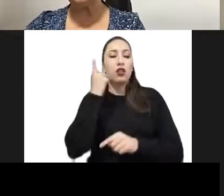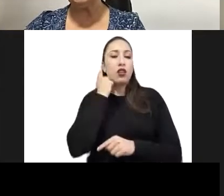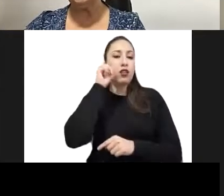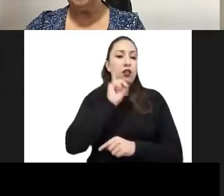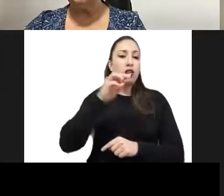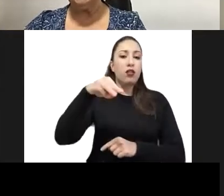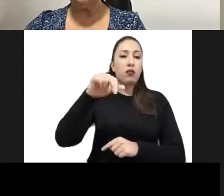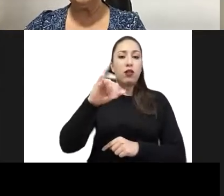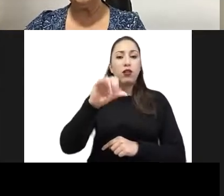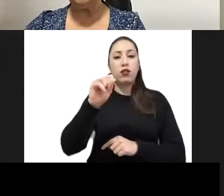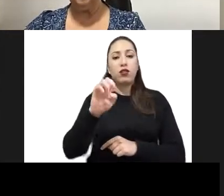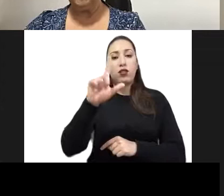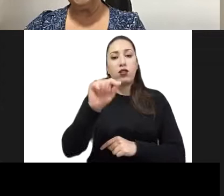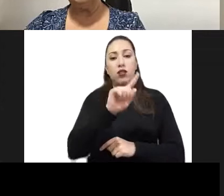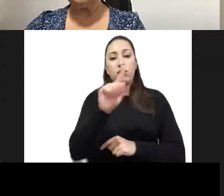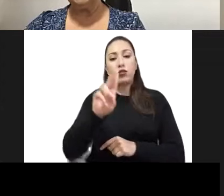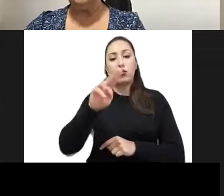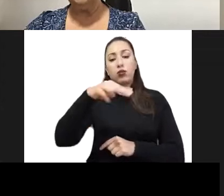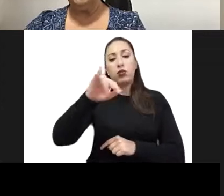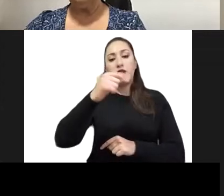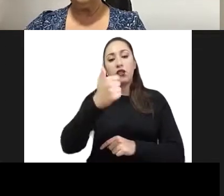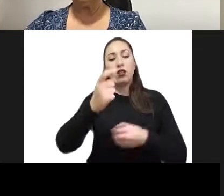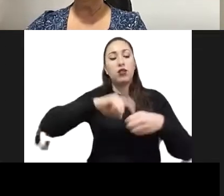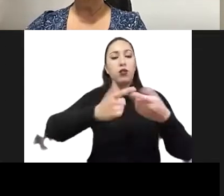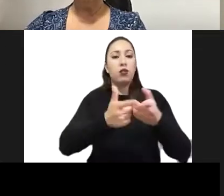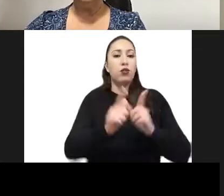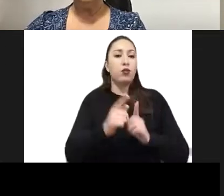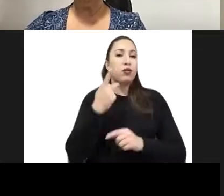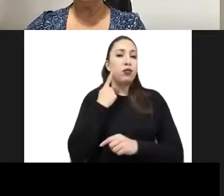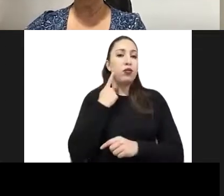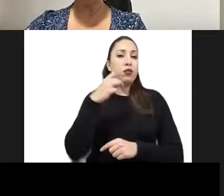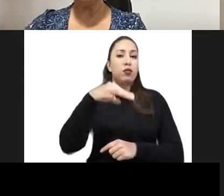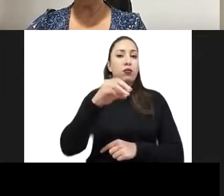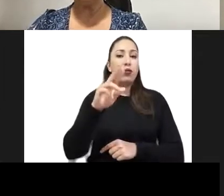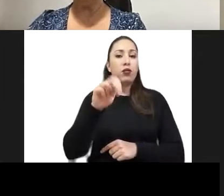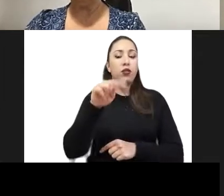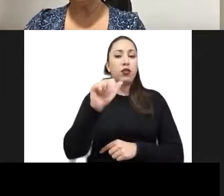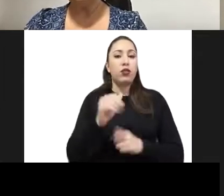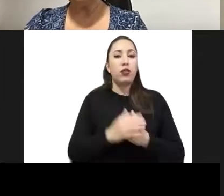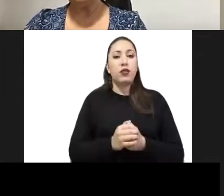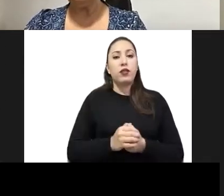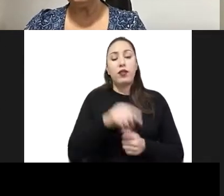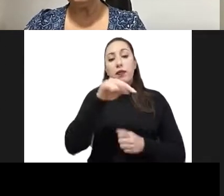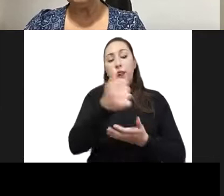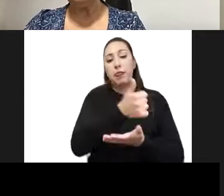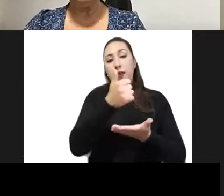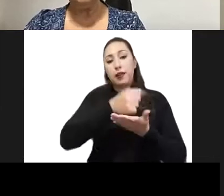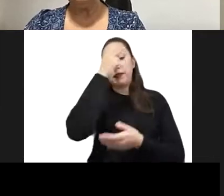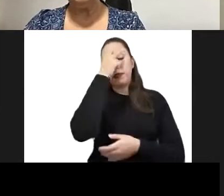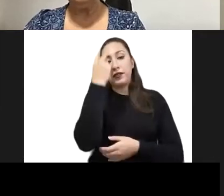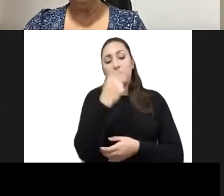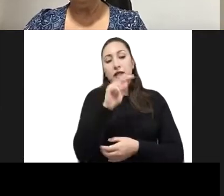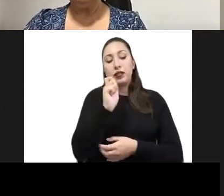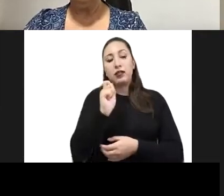Zúñiga Cerón del Grupo Parlamentario del Partido Morena. En la Ciudad de México se prevé que la